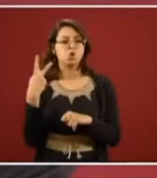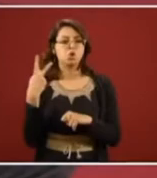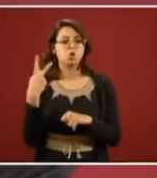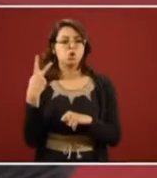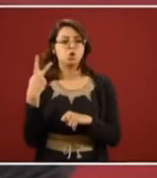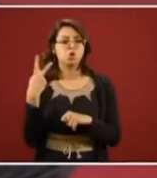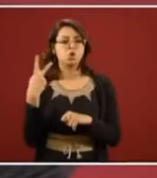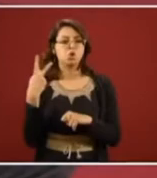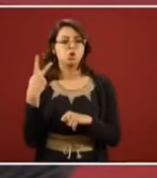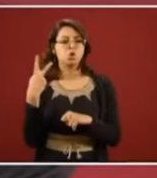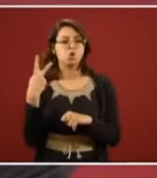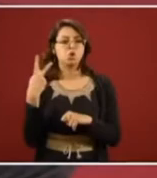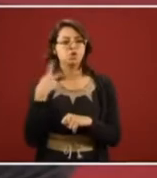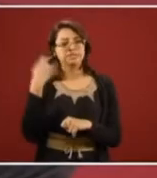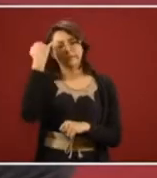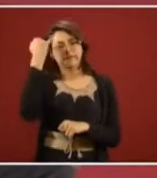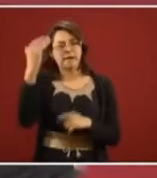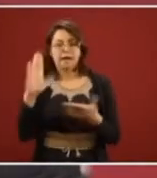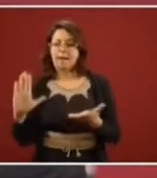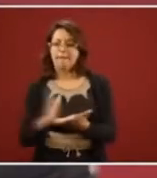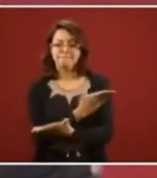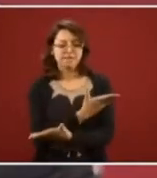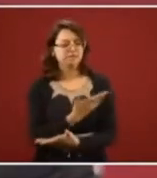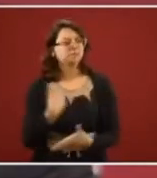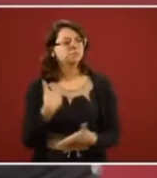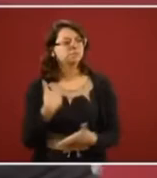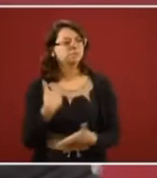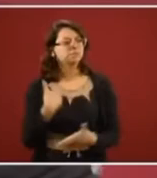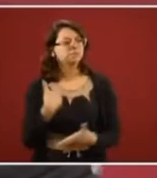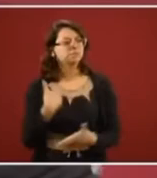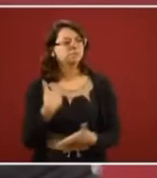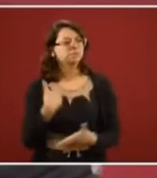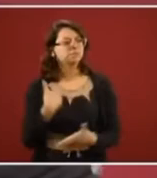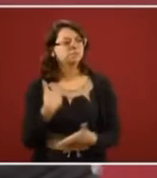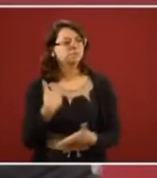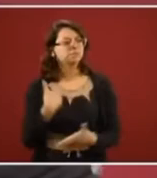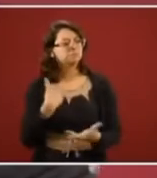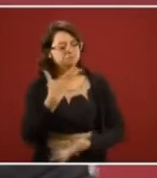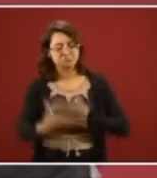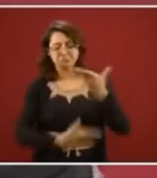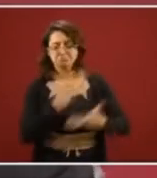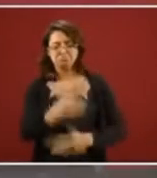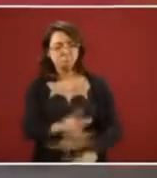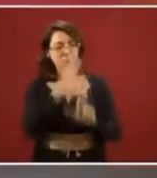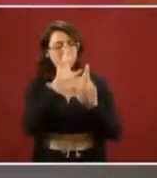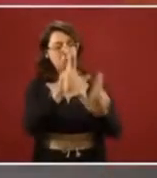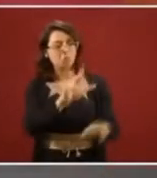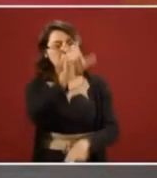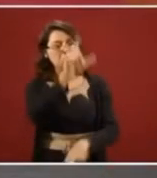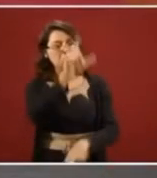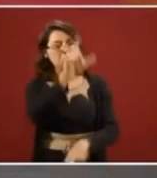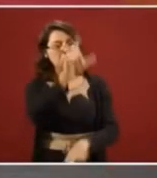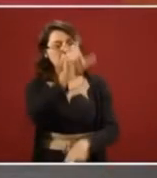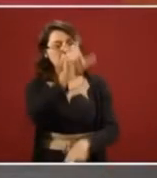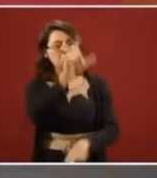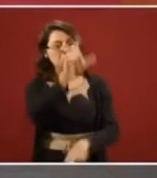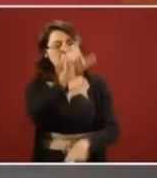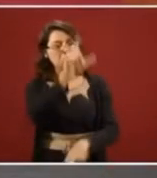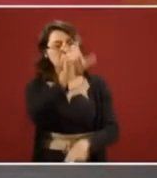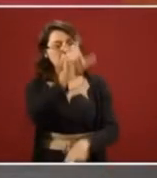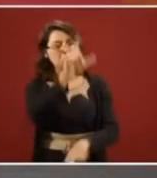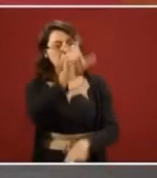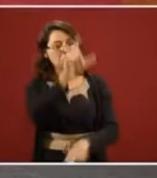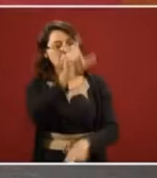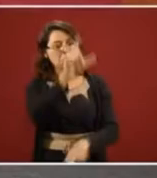látex el ideal de respetable respecto al respetable que nuestra